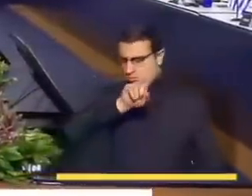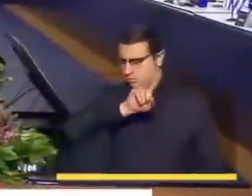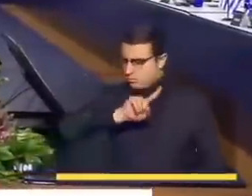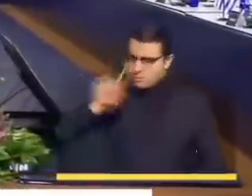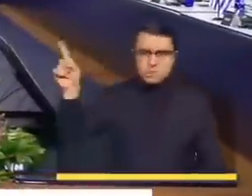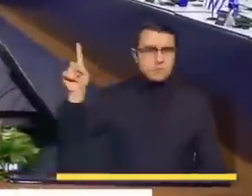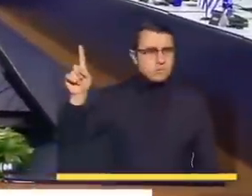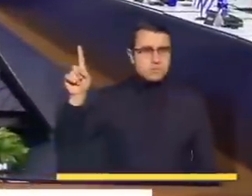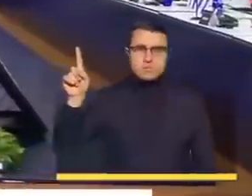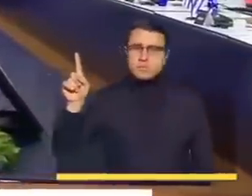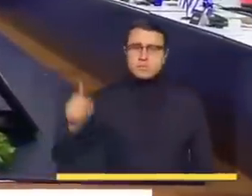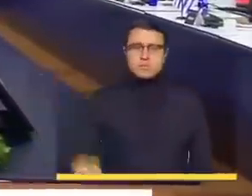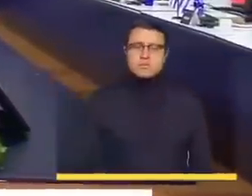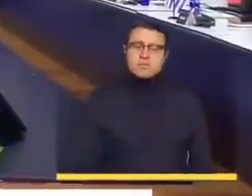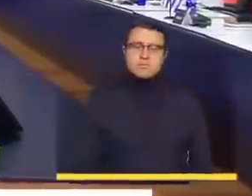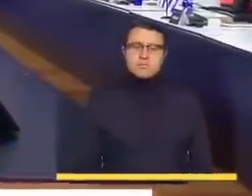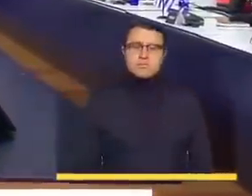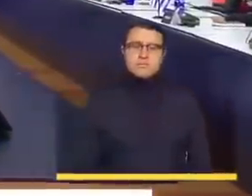Yo